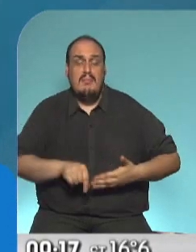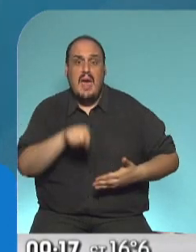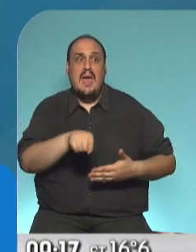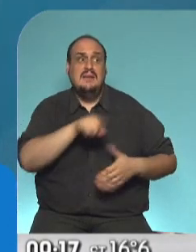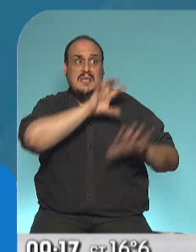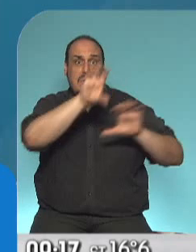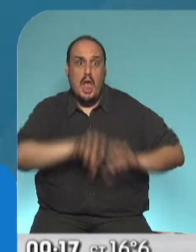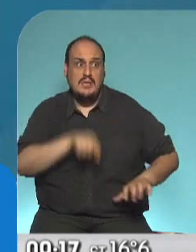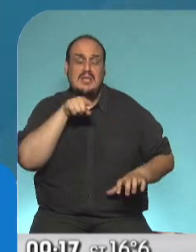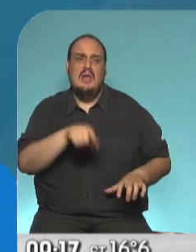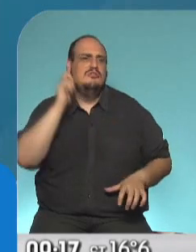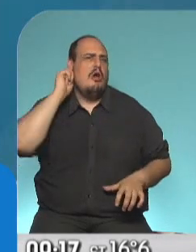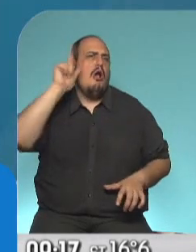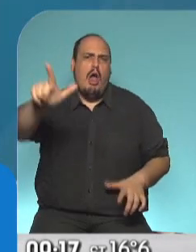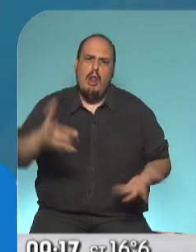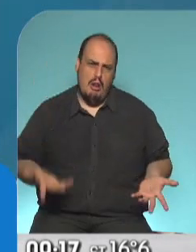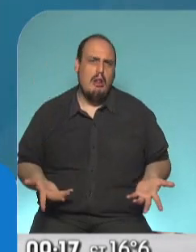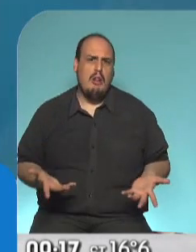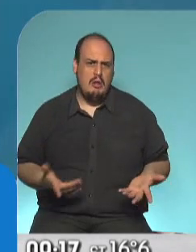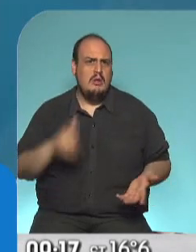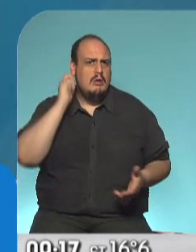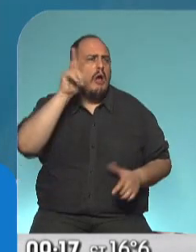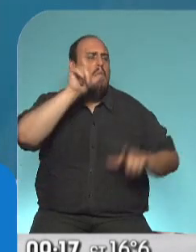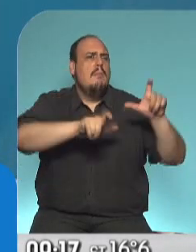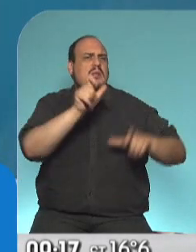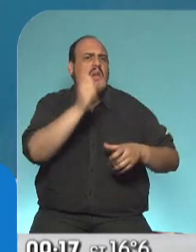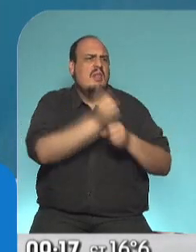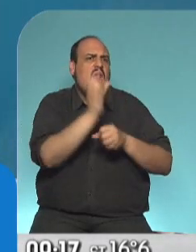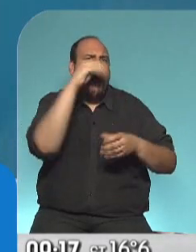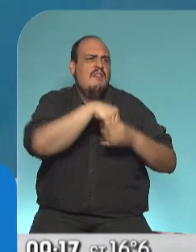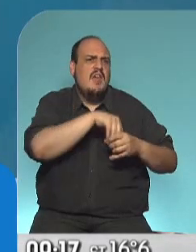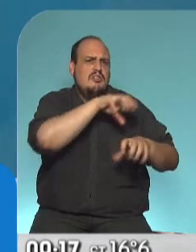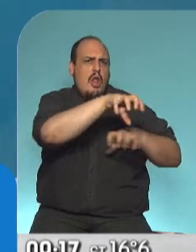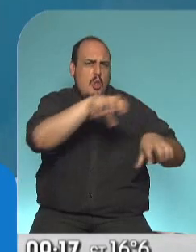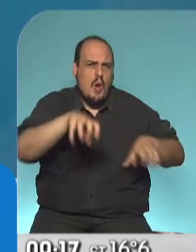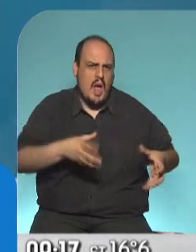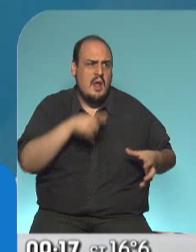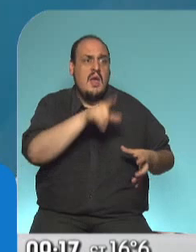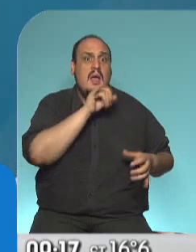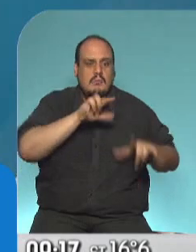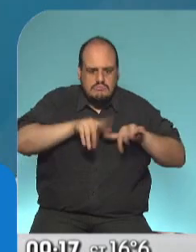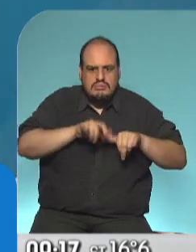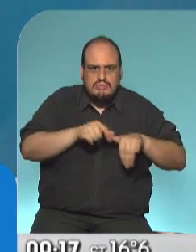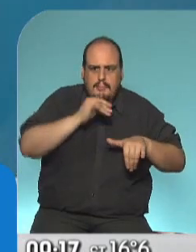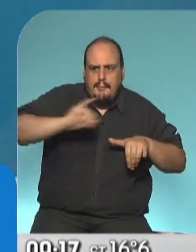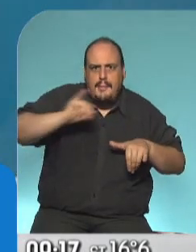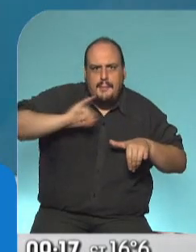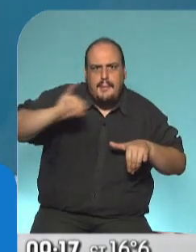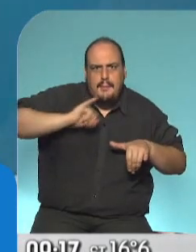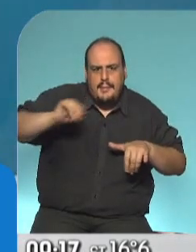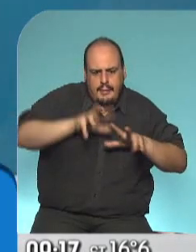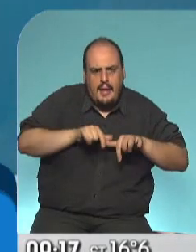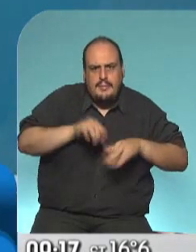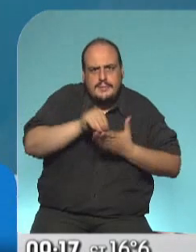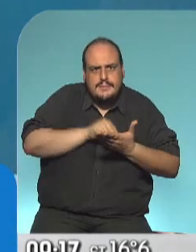una de las jurisdicciones y de cada una de las personas que están en las localidades notificando e ingresando todos los